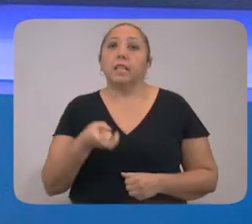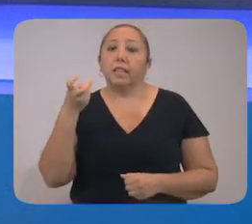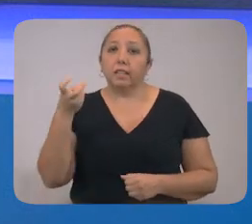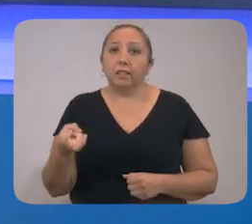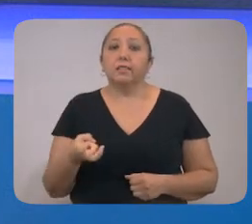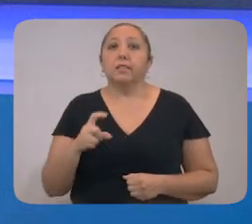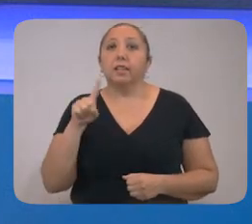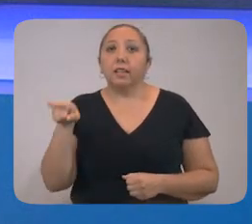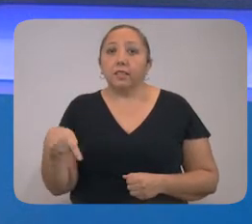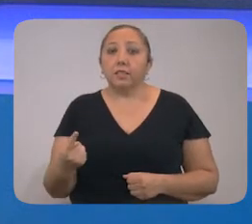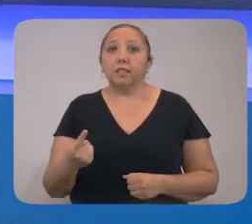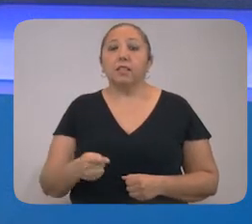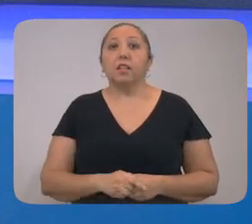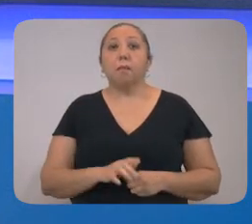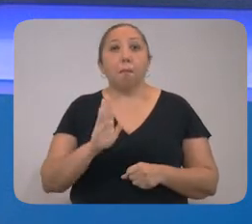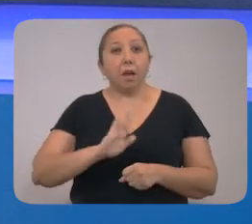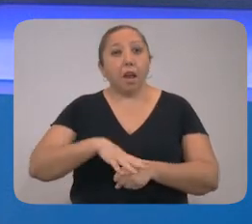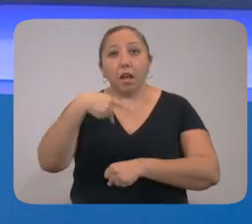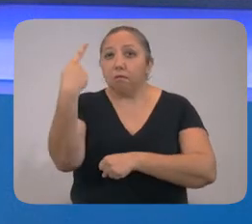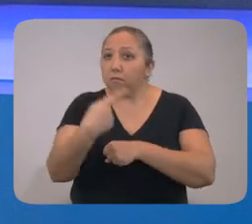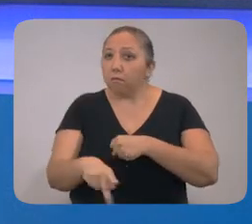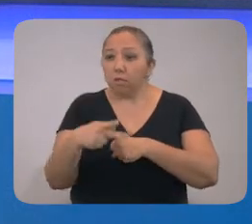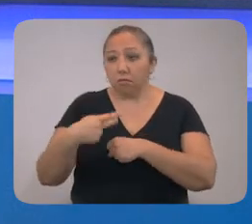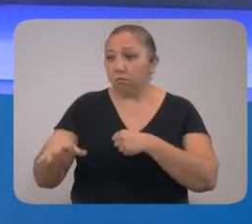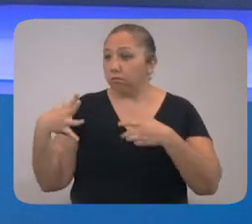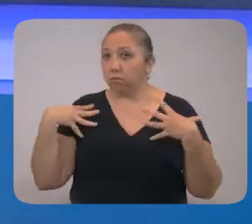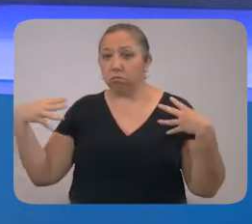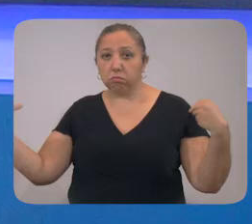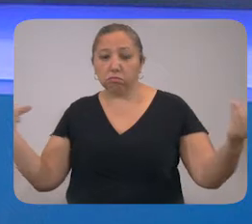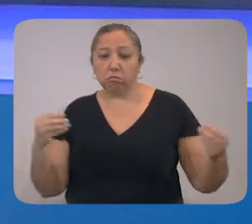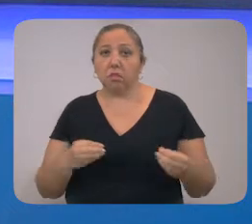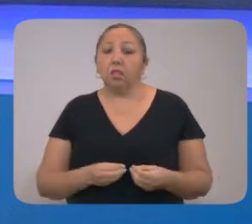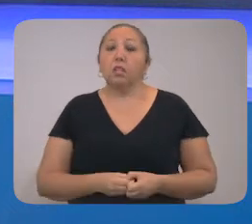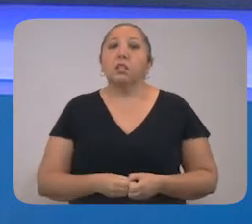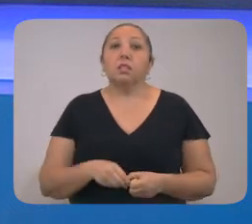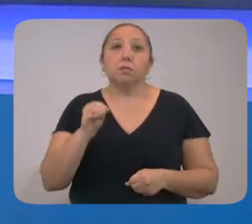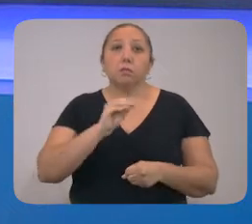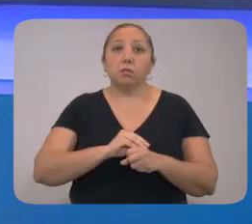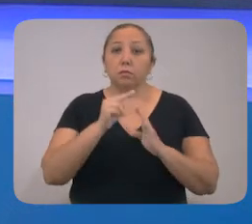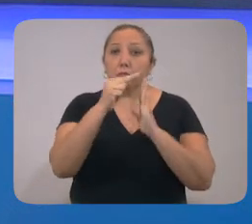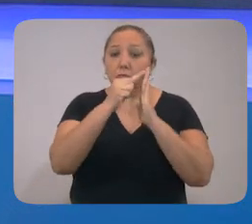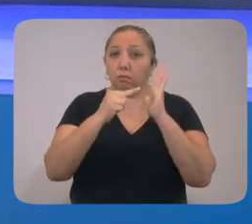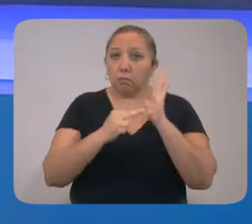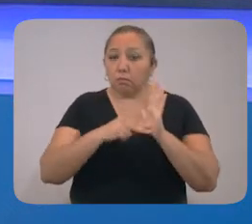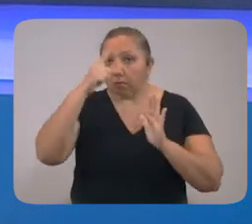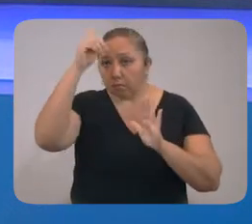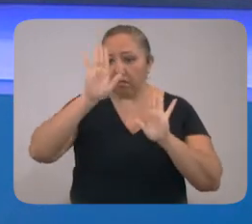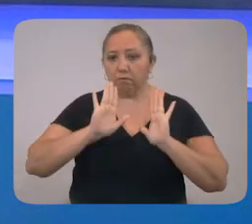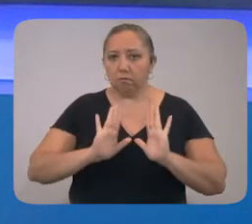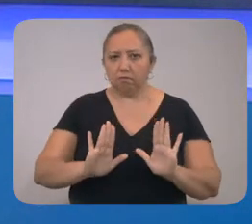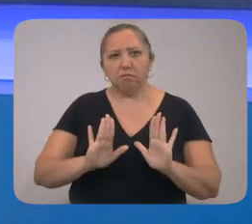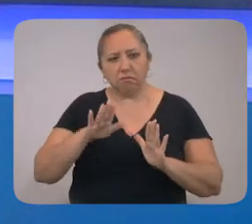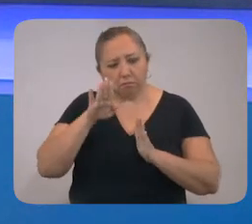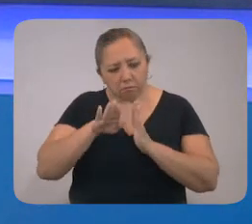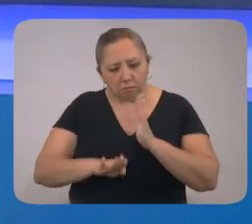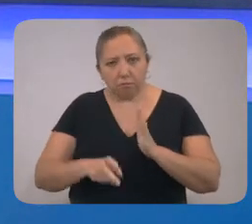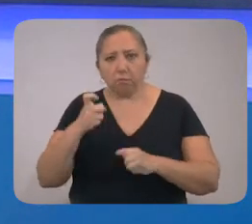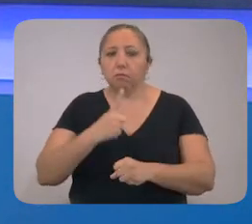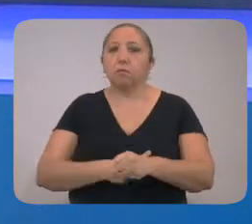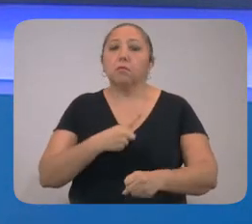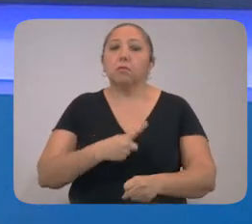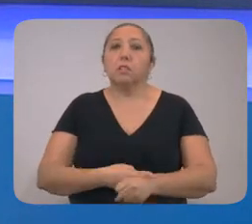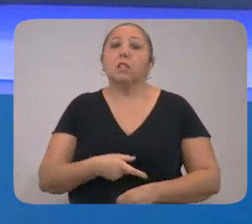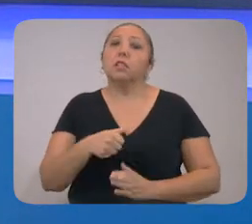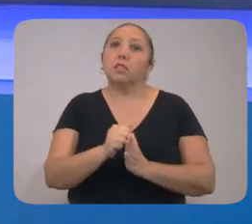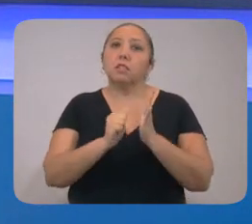Esta fase es en la que se corre mayor riesgo de contagio, por lo que se han establecido diversas medidas para frenar el avance de esta enfermedad